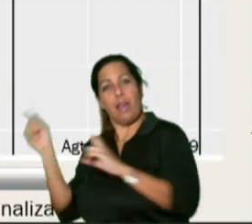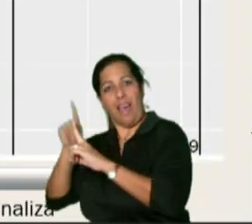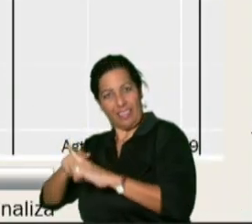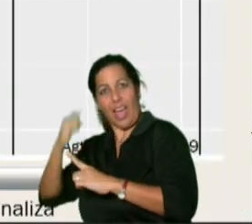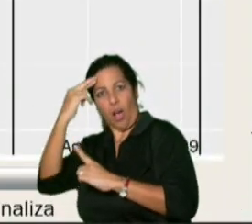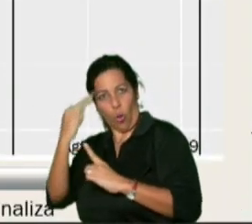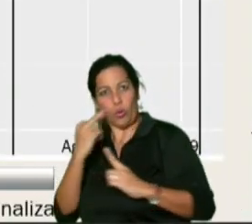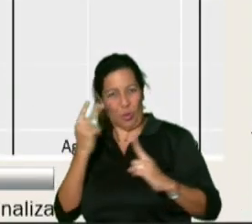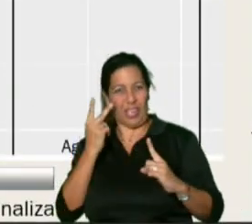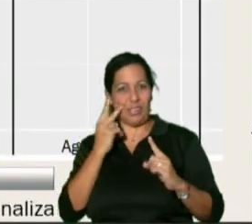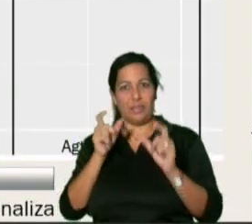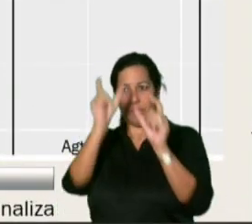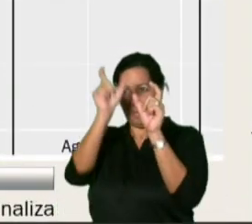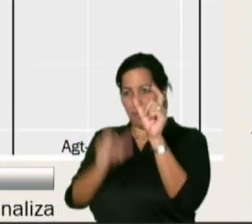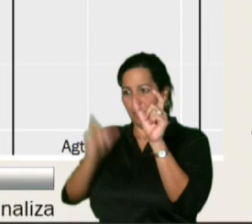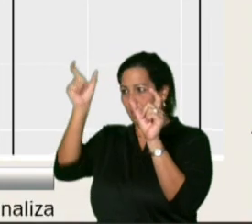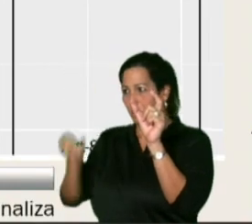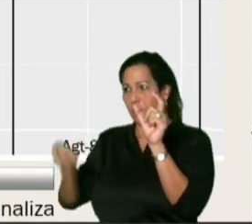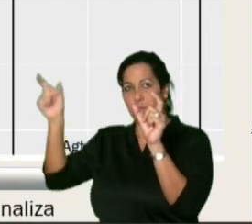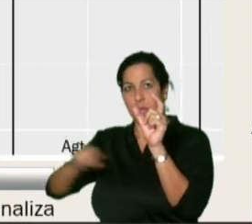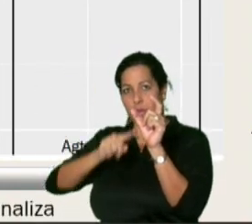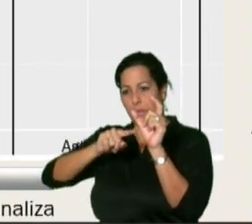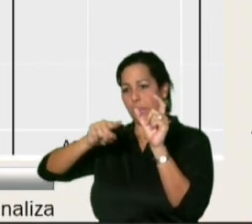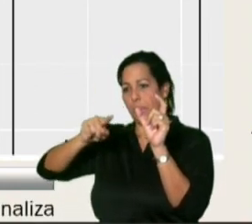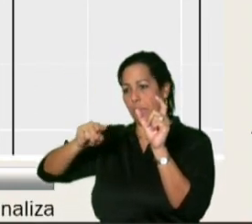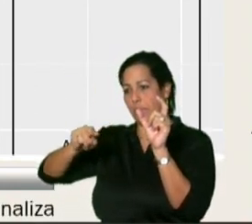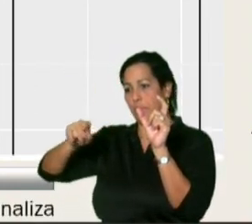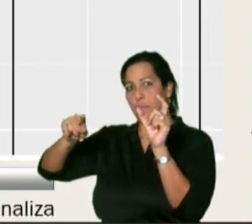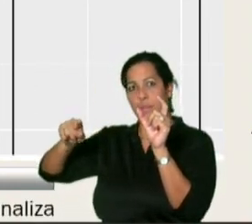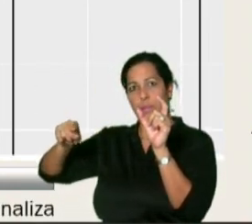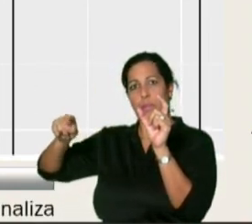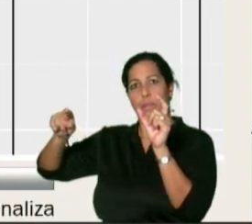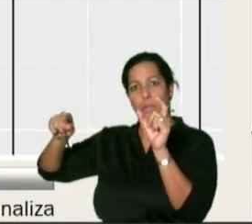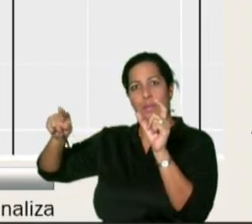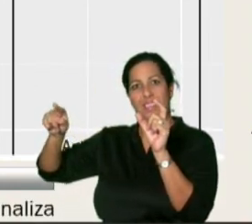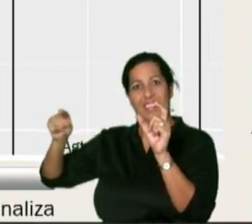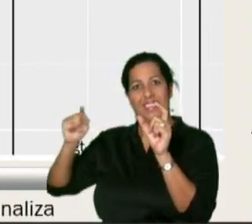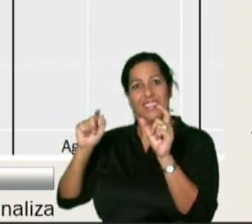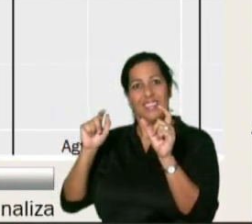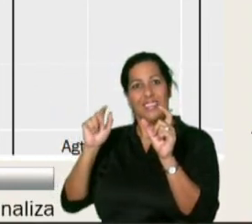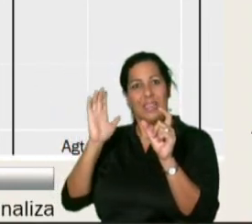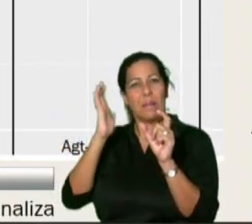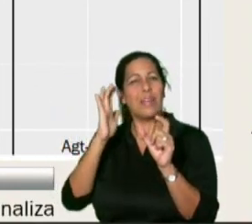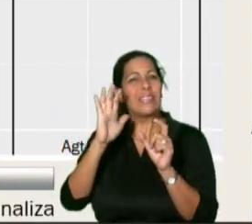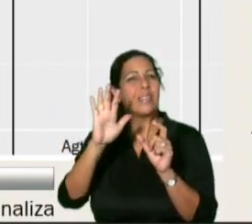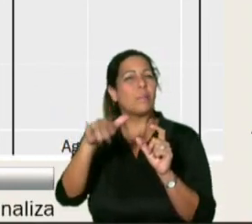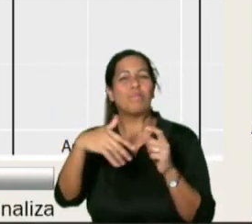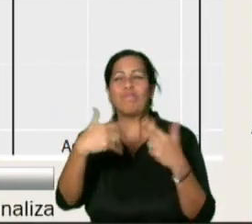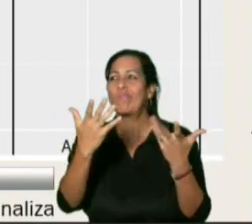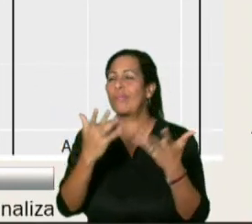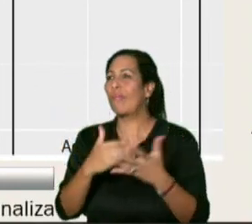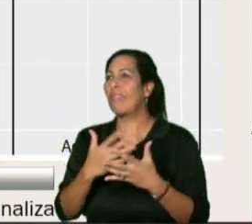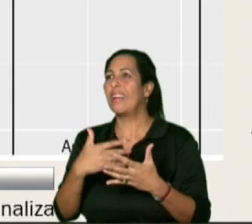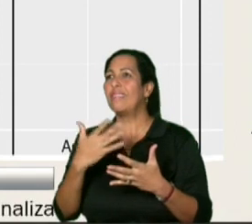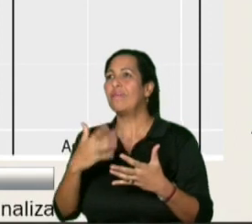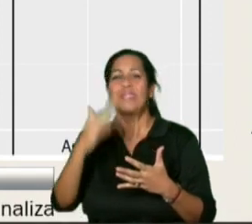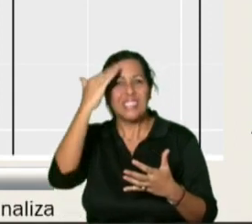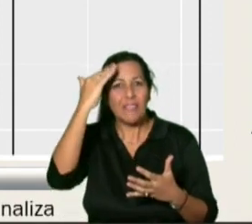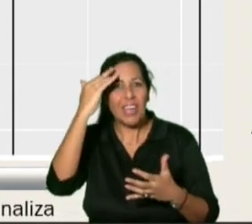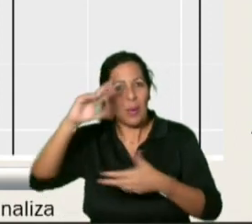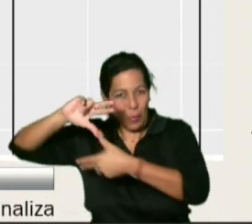un modelo con distribución de Poisson que lo que nos muestra es que es parecido a lo que vemos a veces cuando vemos